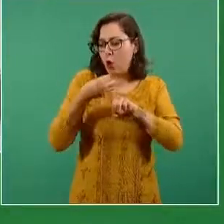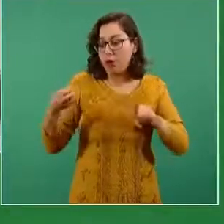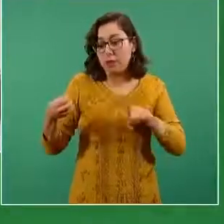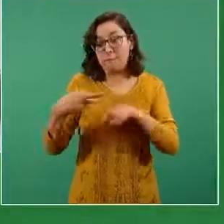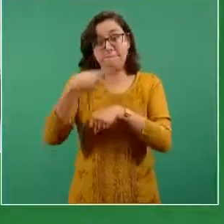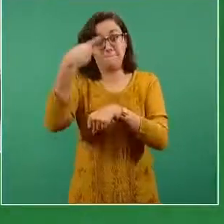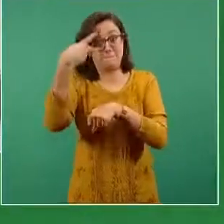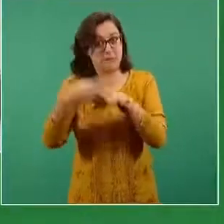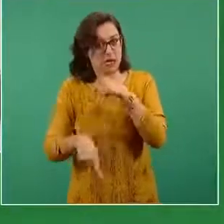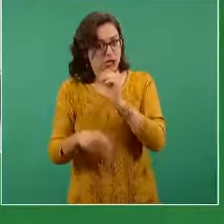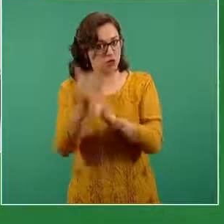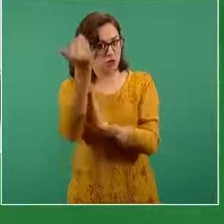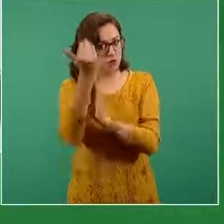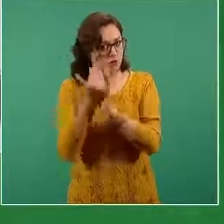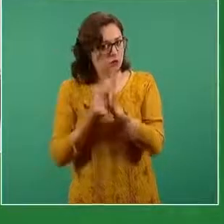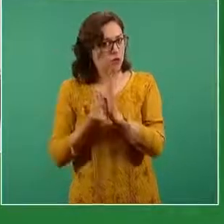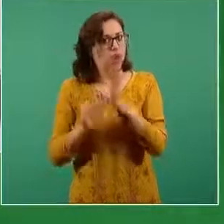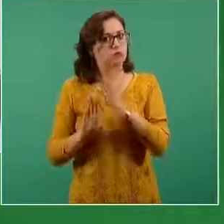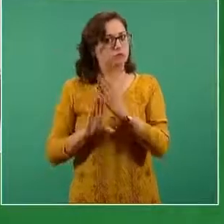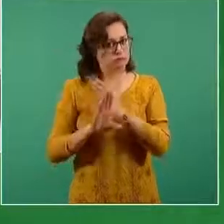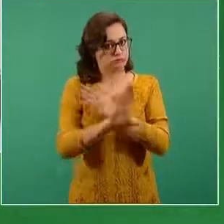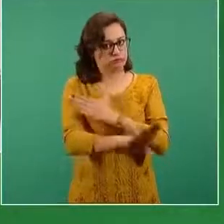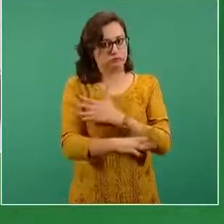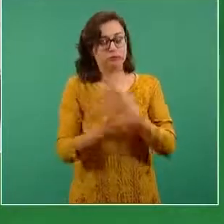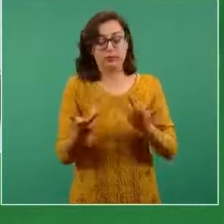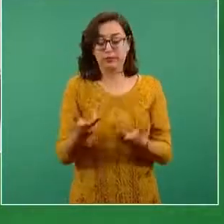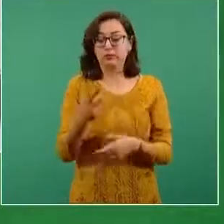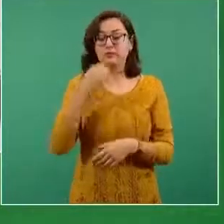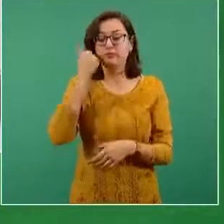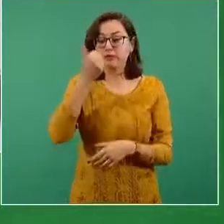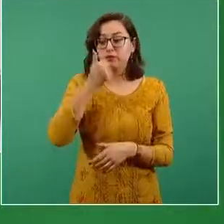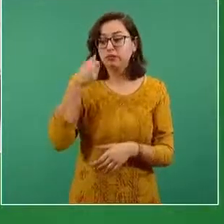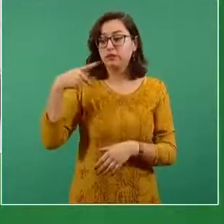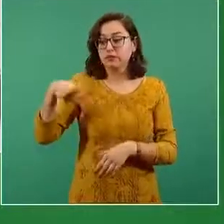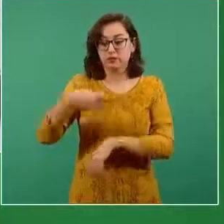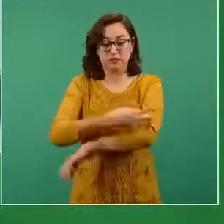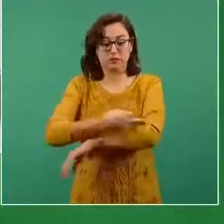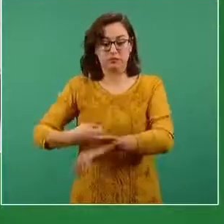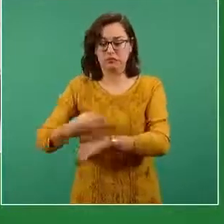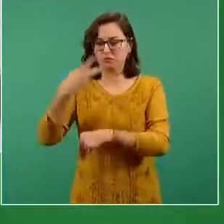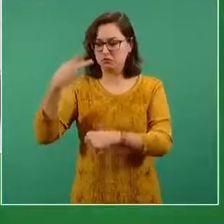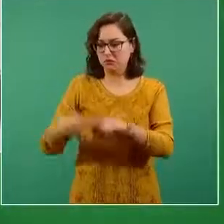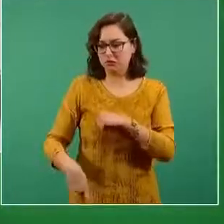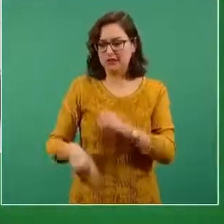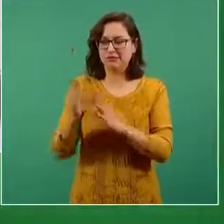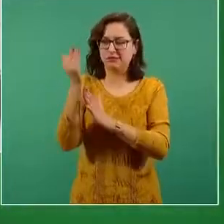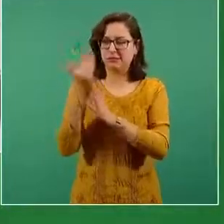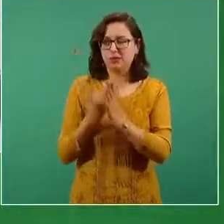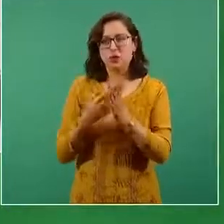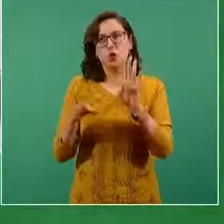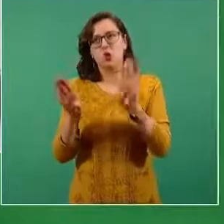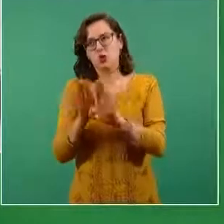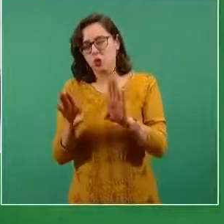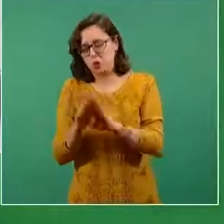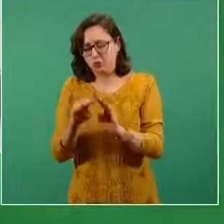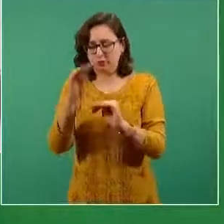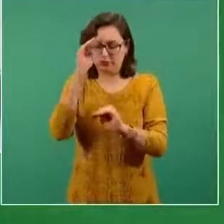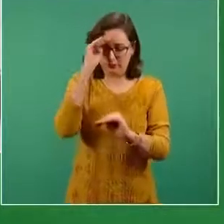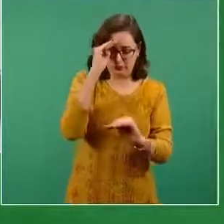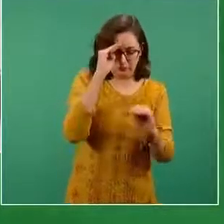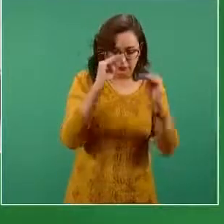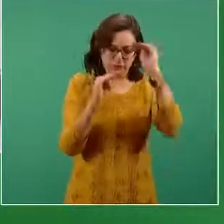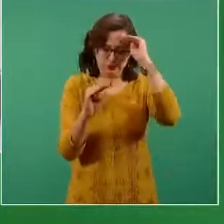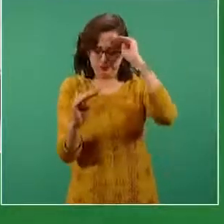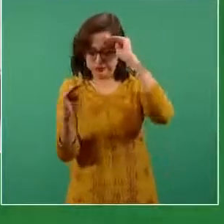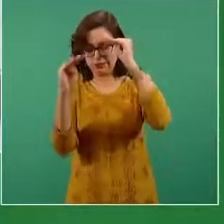riesgo posible, tanto para los estudiantes como para sus familias. Sin duda hay que ser muy